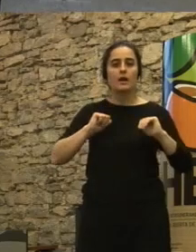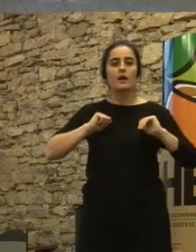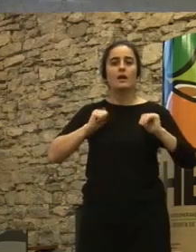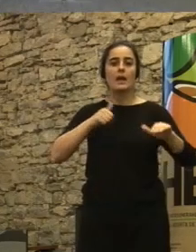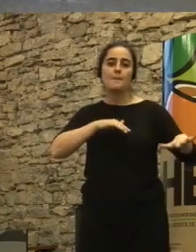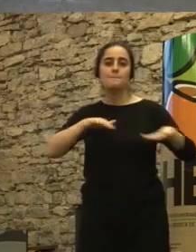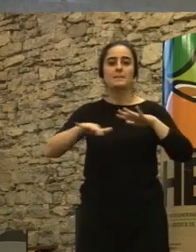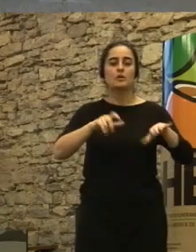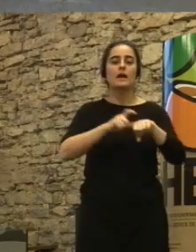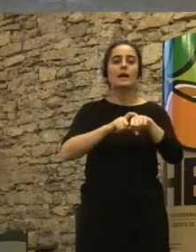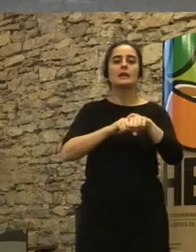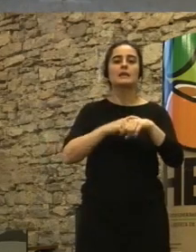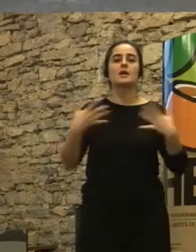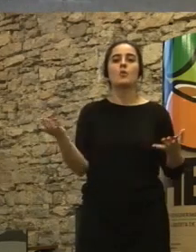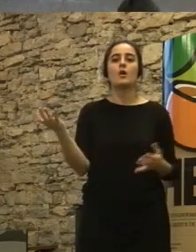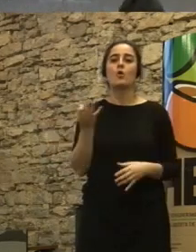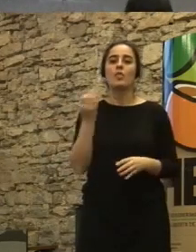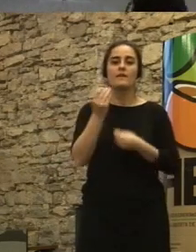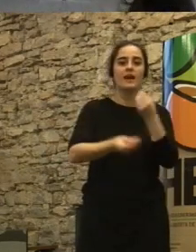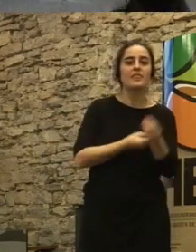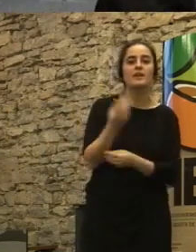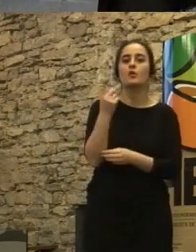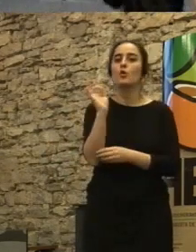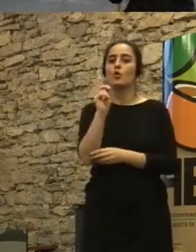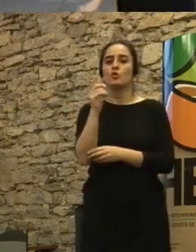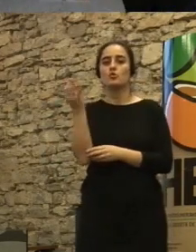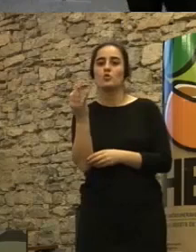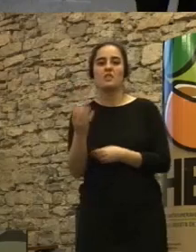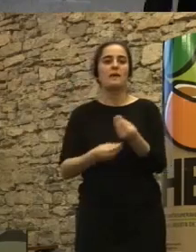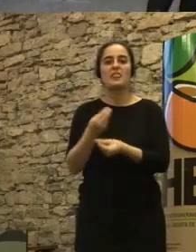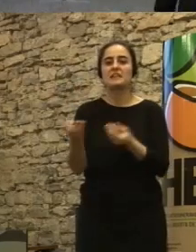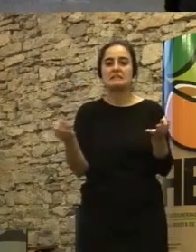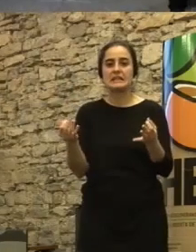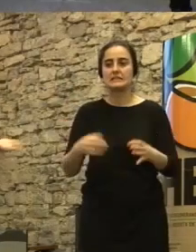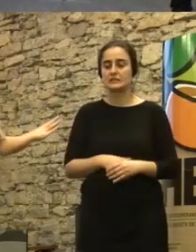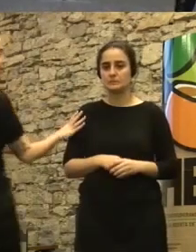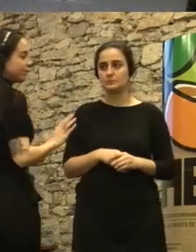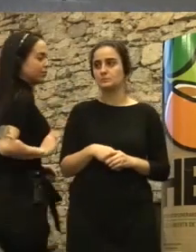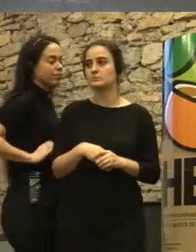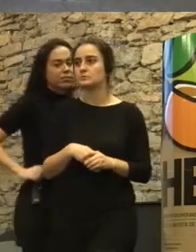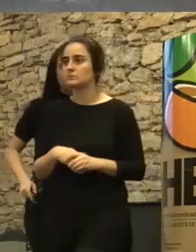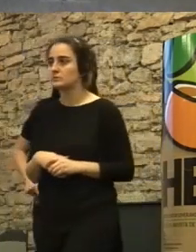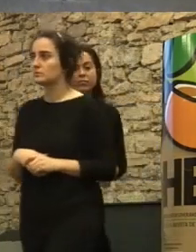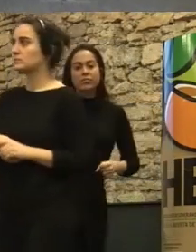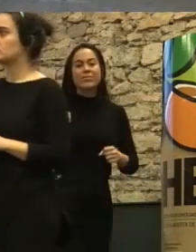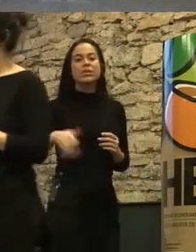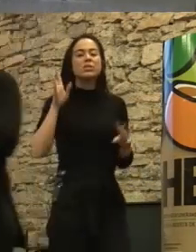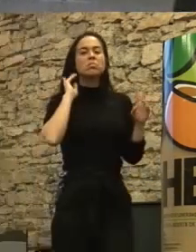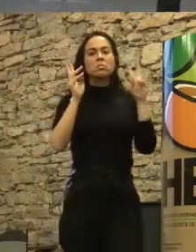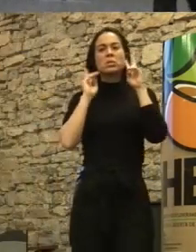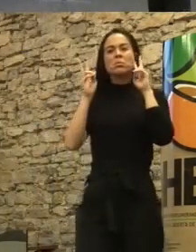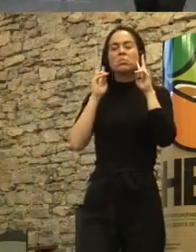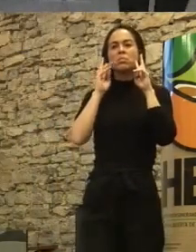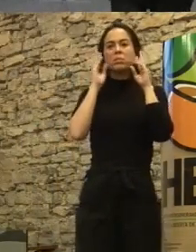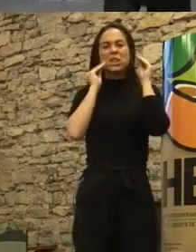debiera de hacer o de no hacer para favorecer el emprendimiento? Pues mira, no es mi campo. Yo pienso que no hay organizaciones emprendedoras, yo